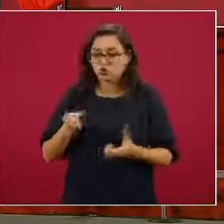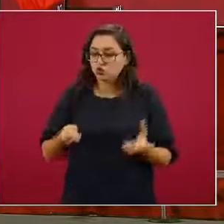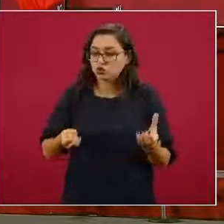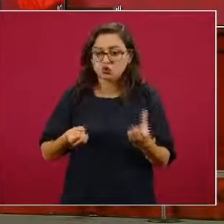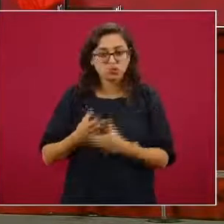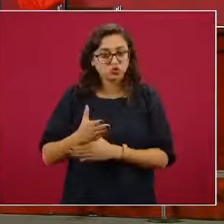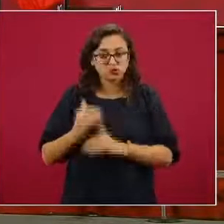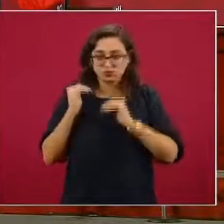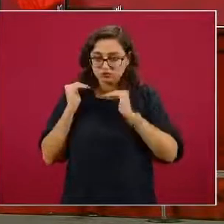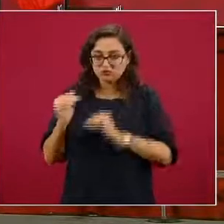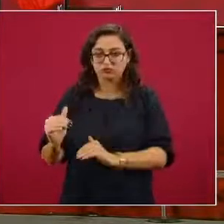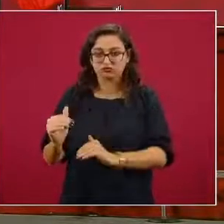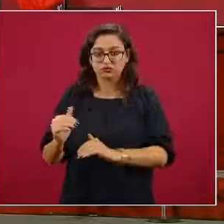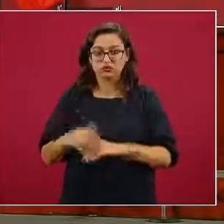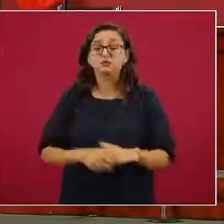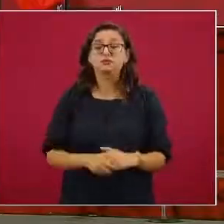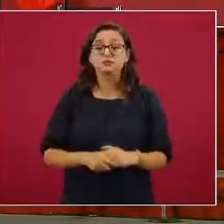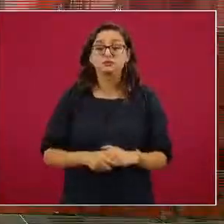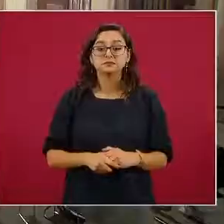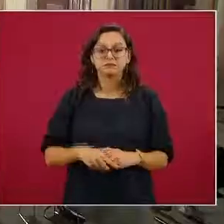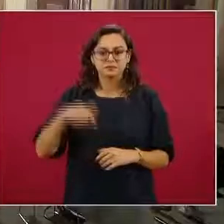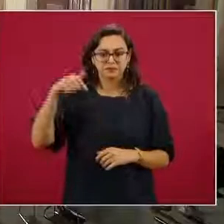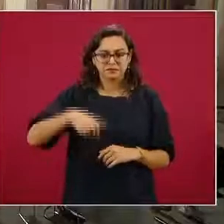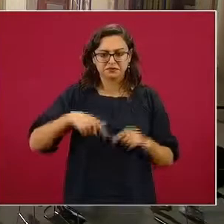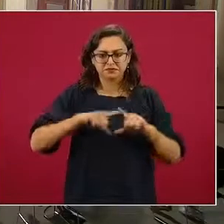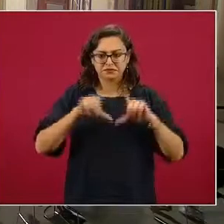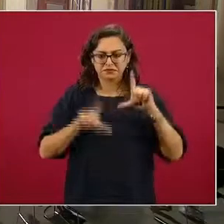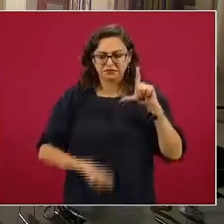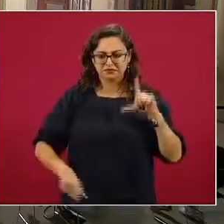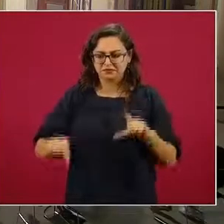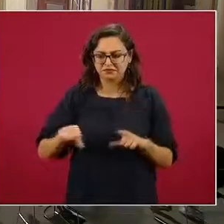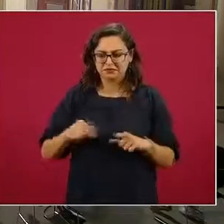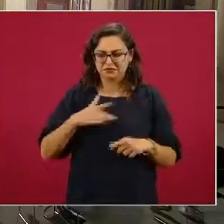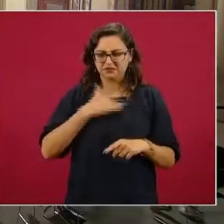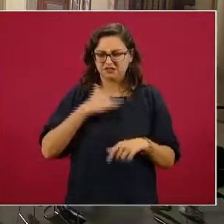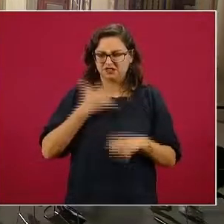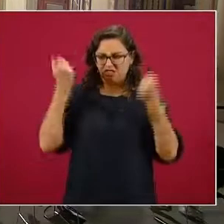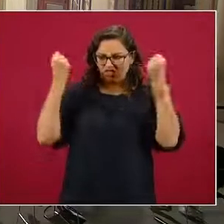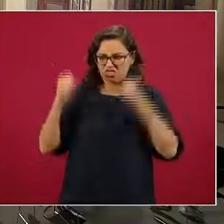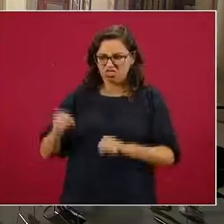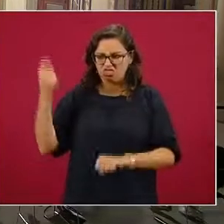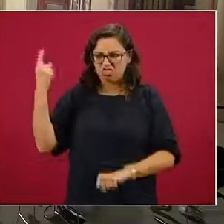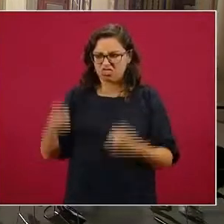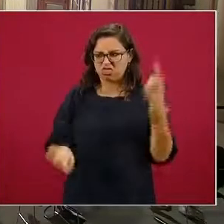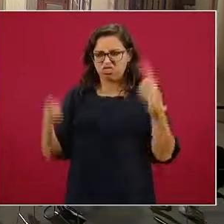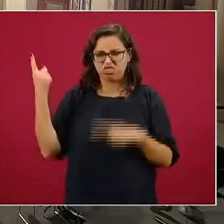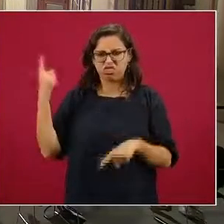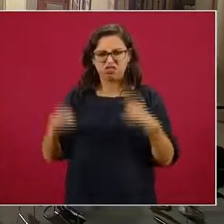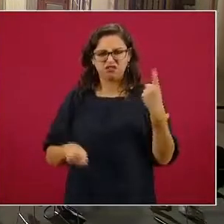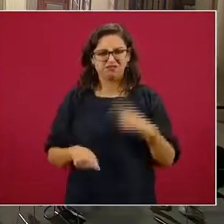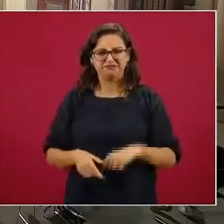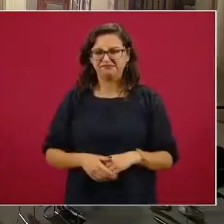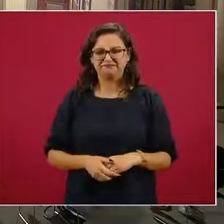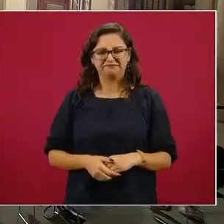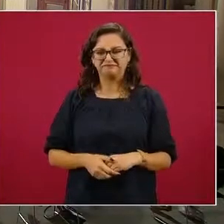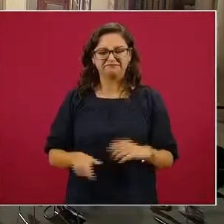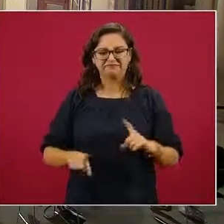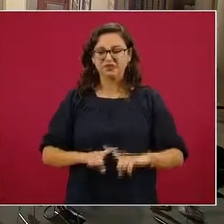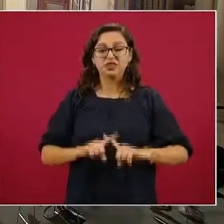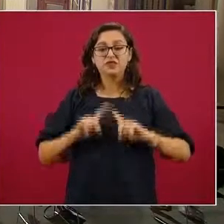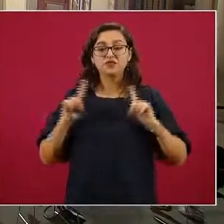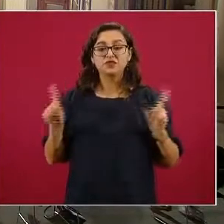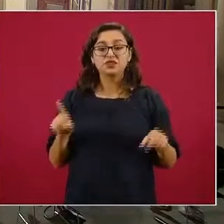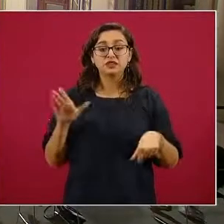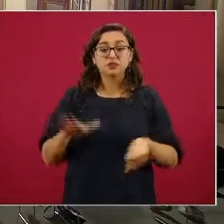el restríngete. En México optamos por un abordaje diferente, porque consideramos que la evidencia